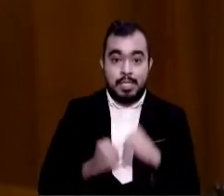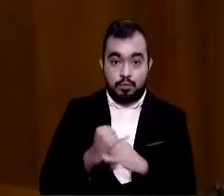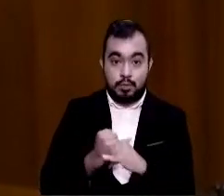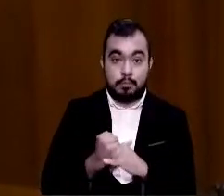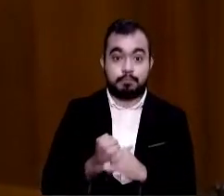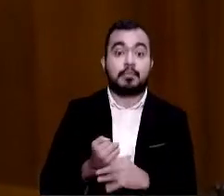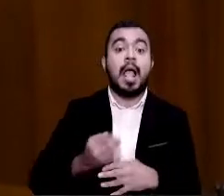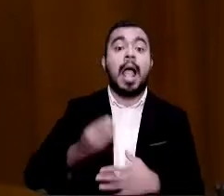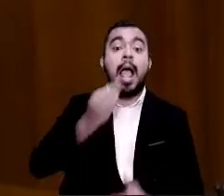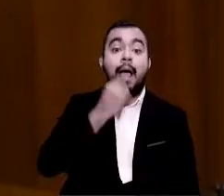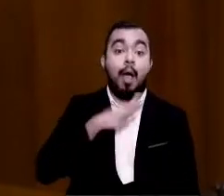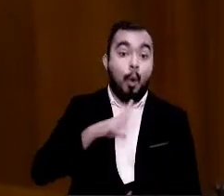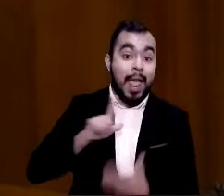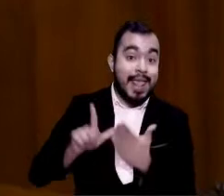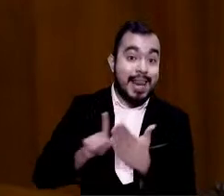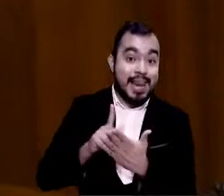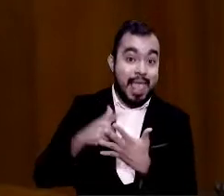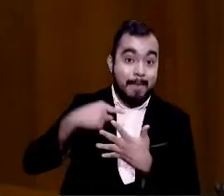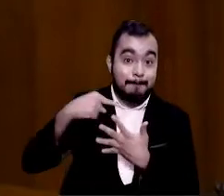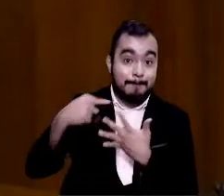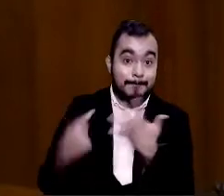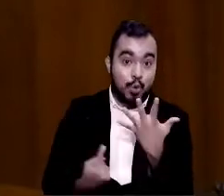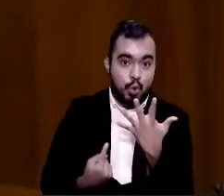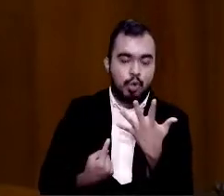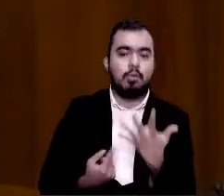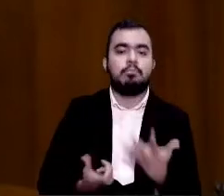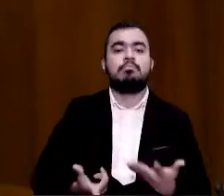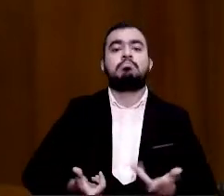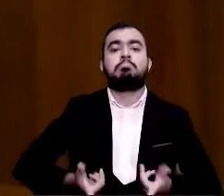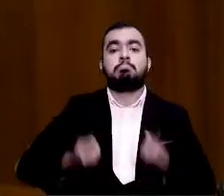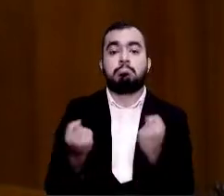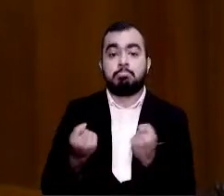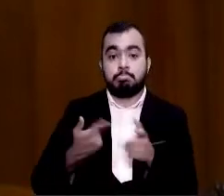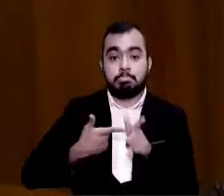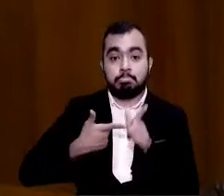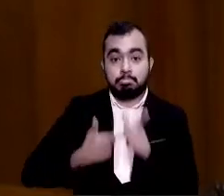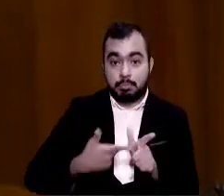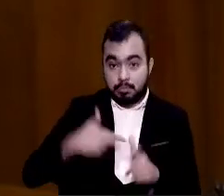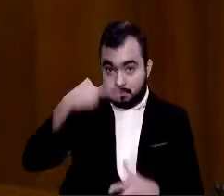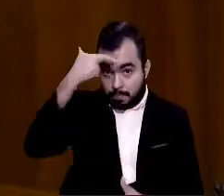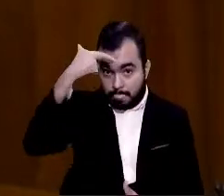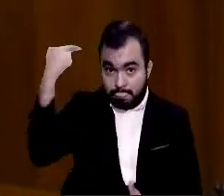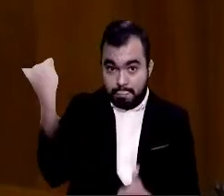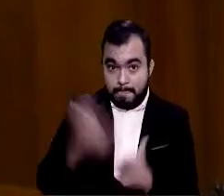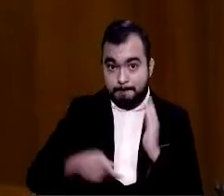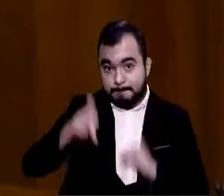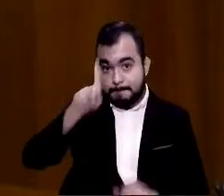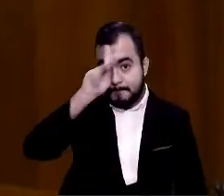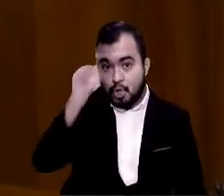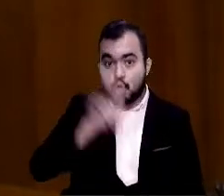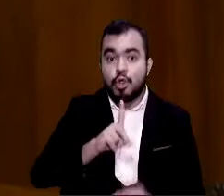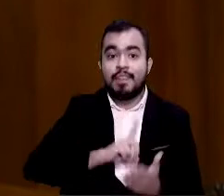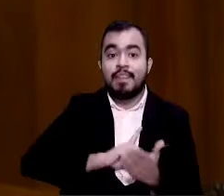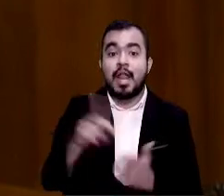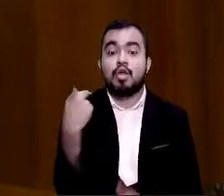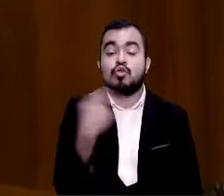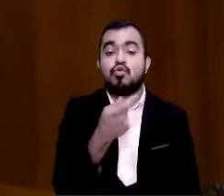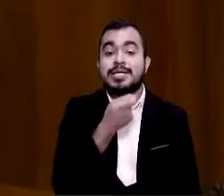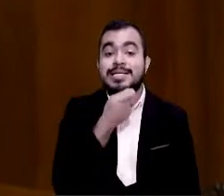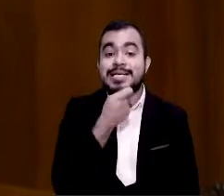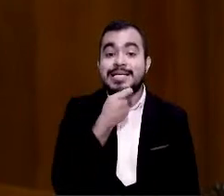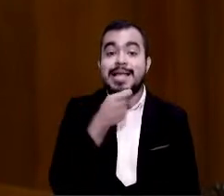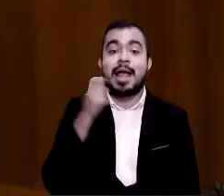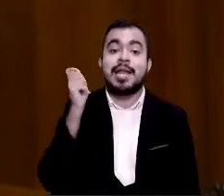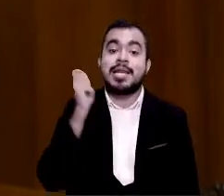legal existente, la vulneración de los derechos de las niñas, niños y adolescentes se ha agravado, en particular en los lugares en donde, bajo el